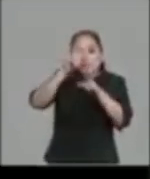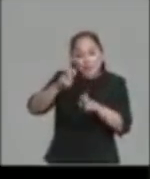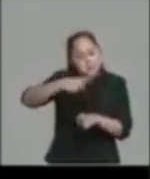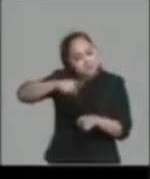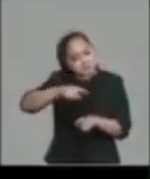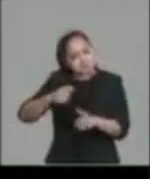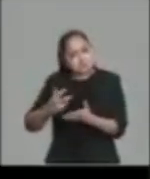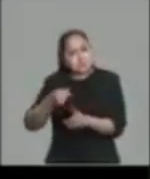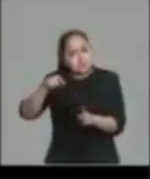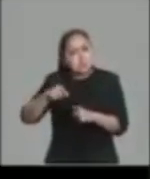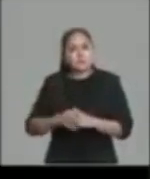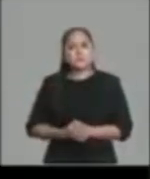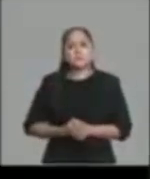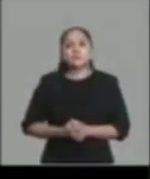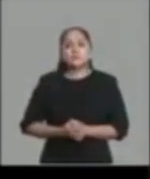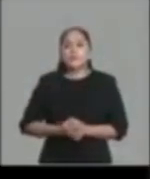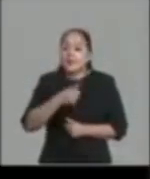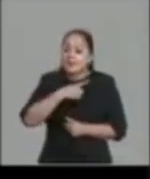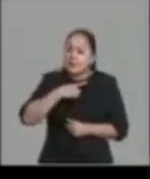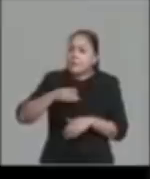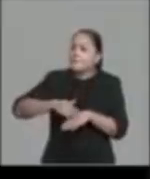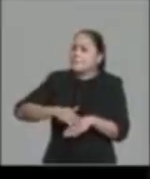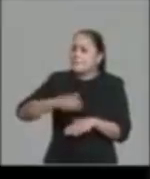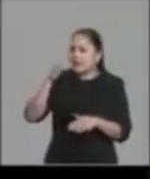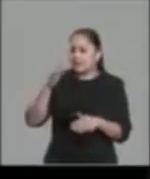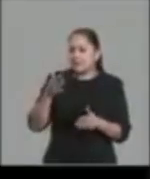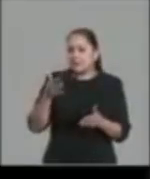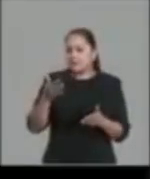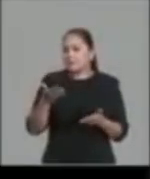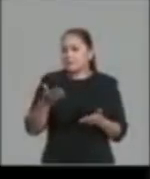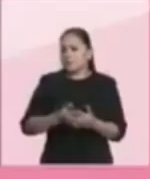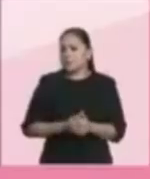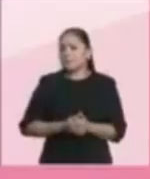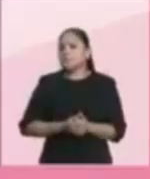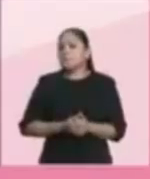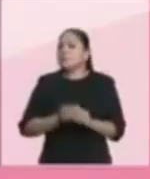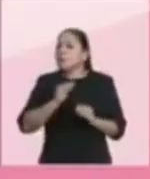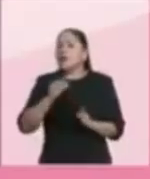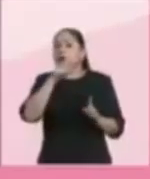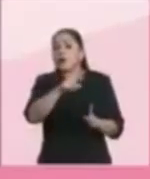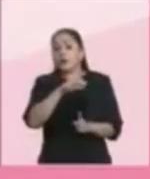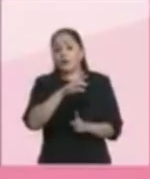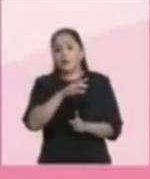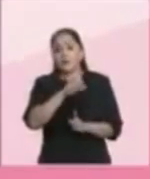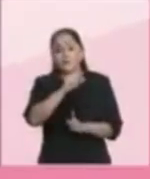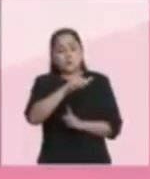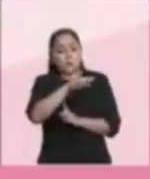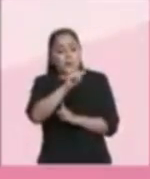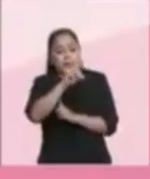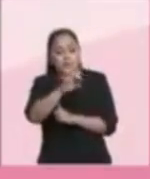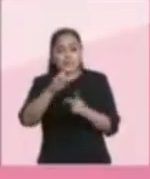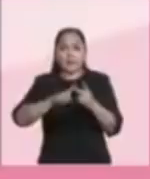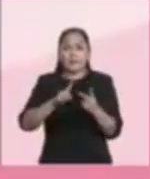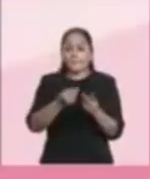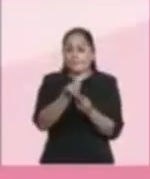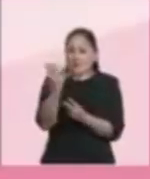Entonces yo creo que hay que incrementar. Y creo que tanto José Antonio como quienes están